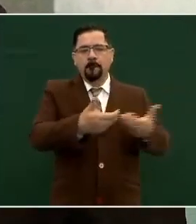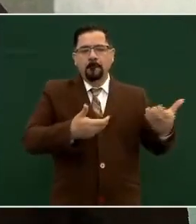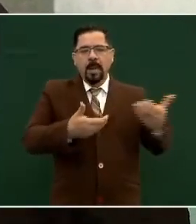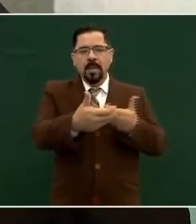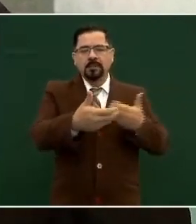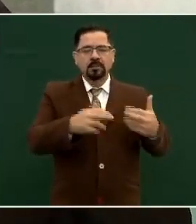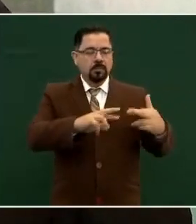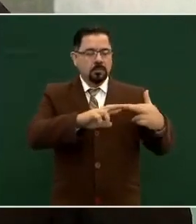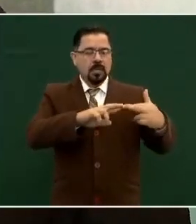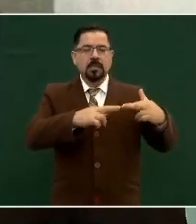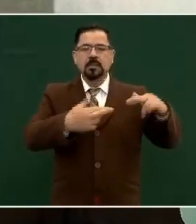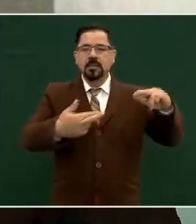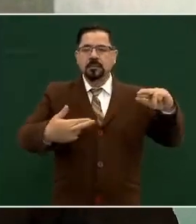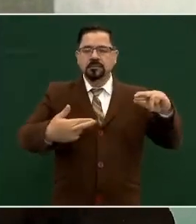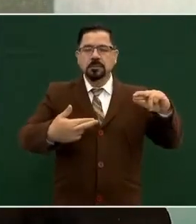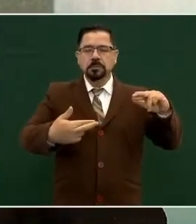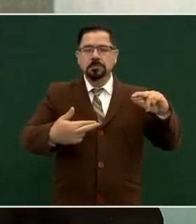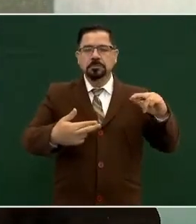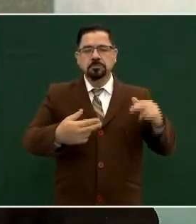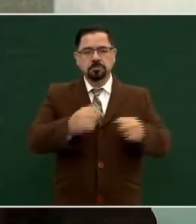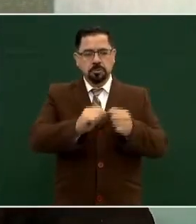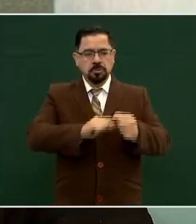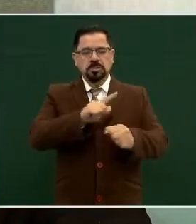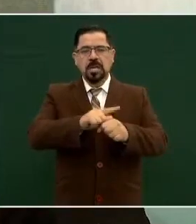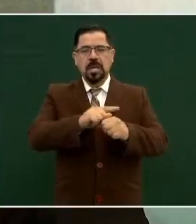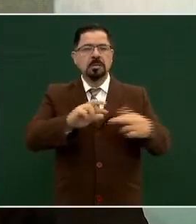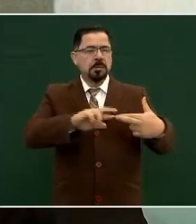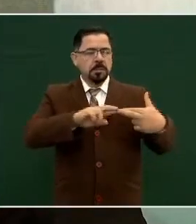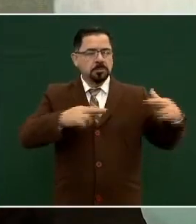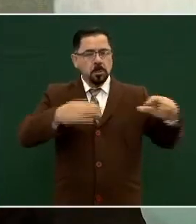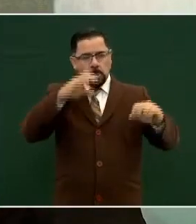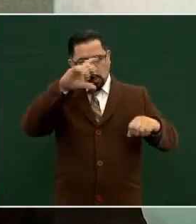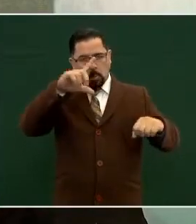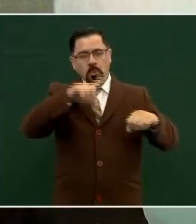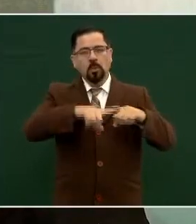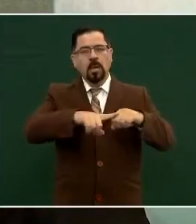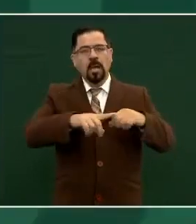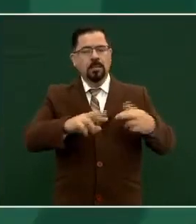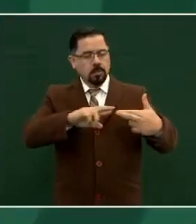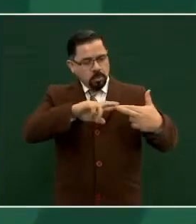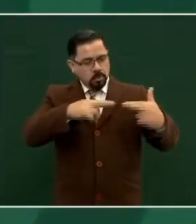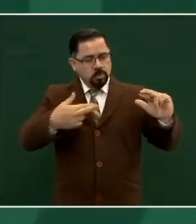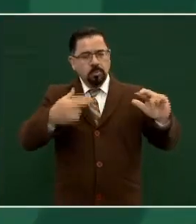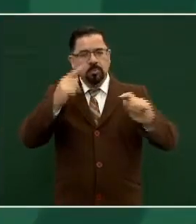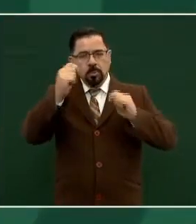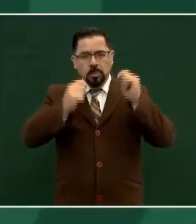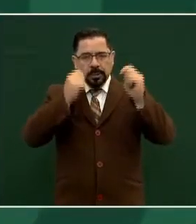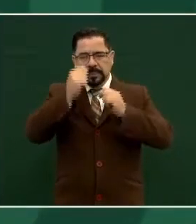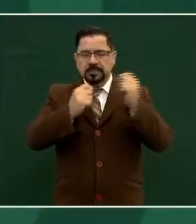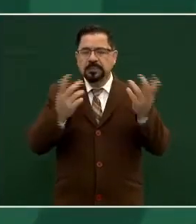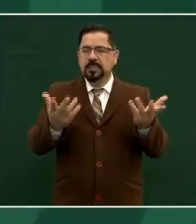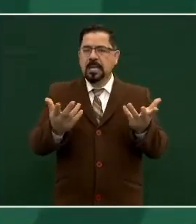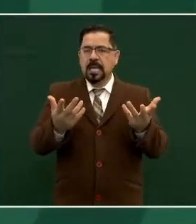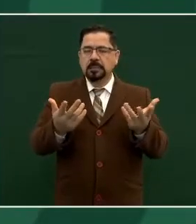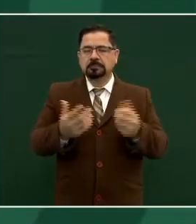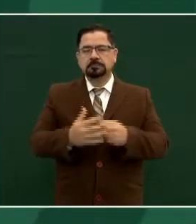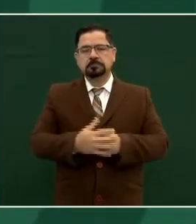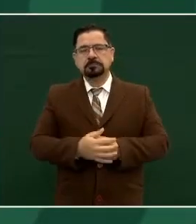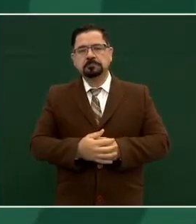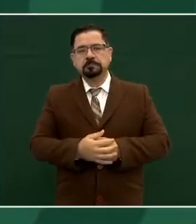una relación social, cultural, turística.